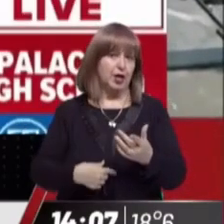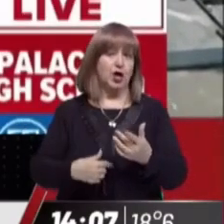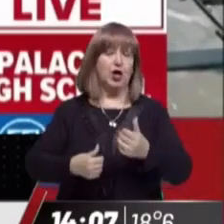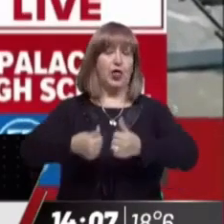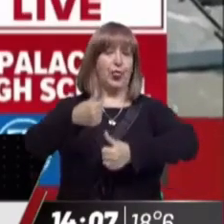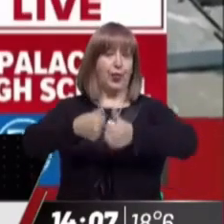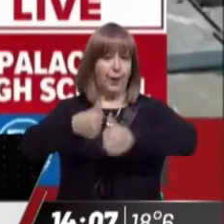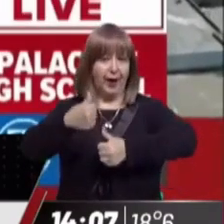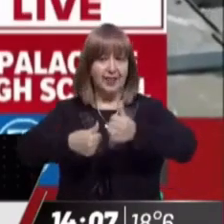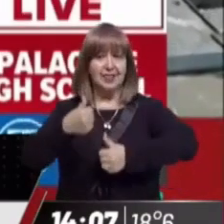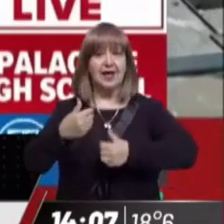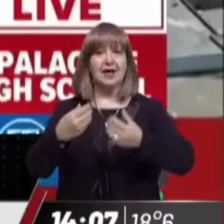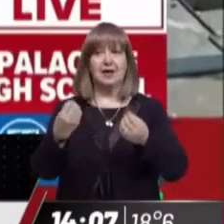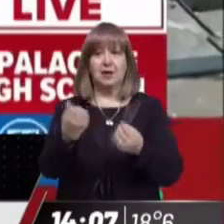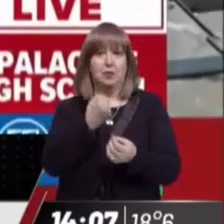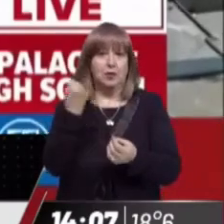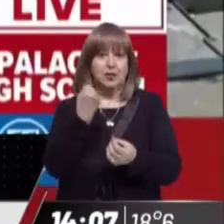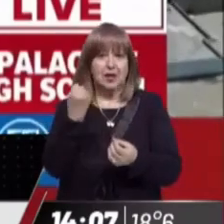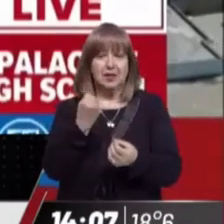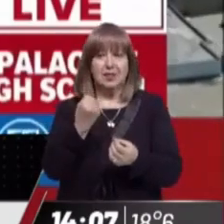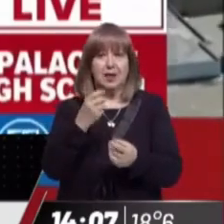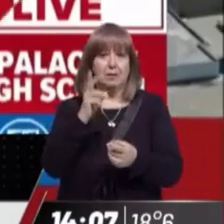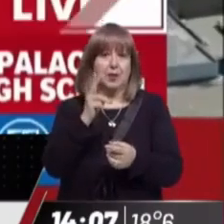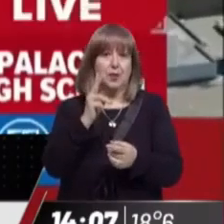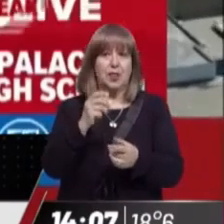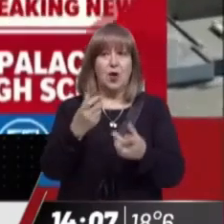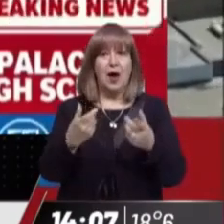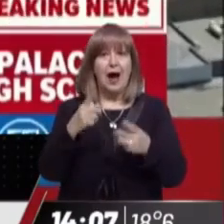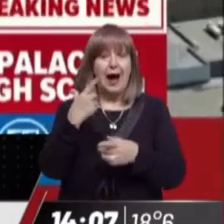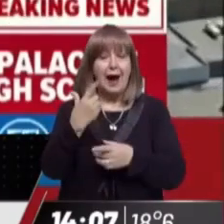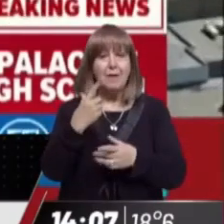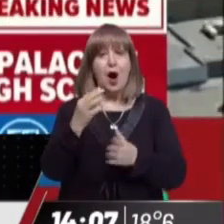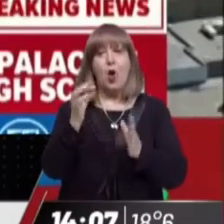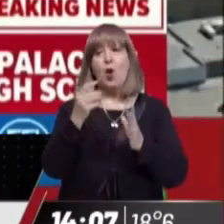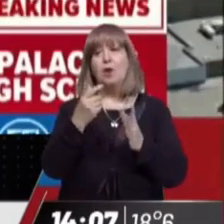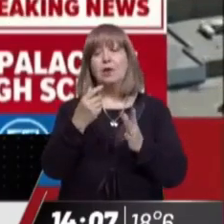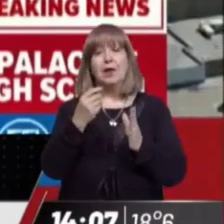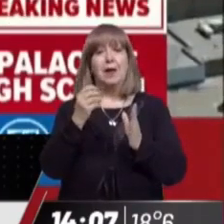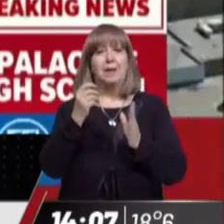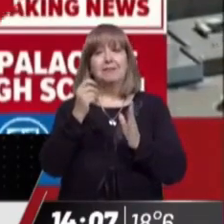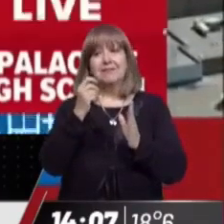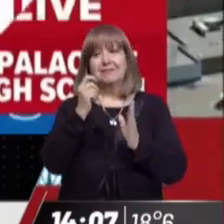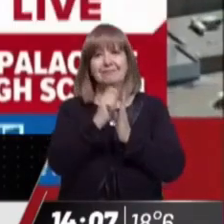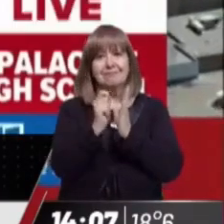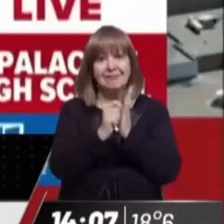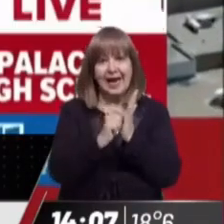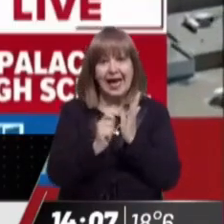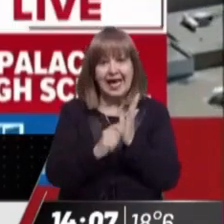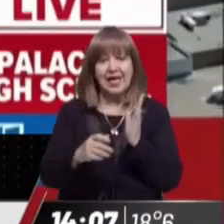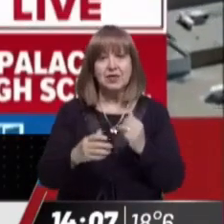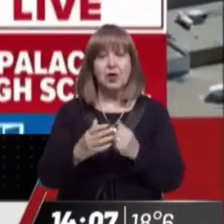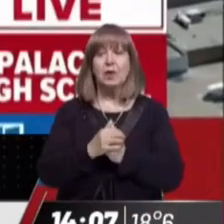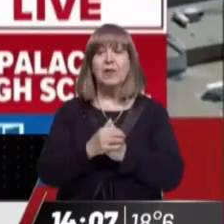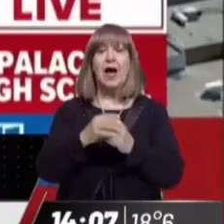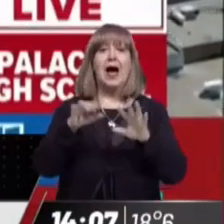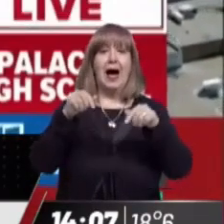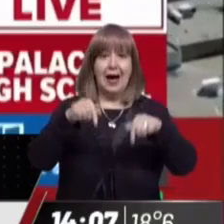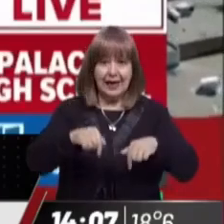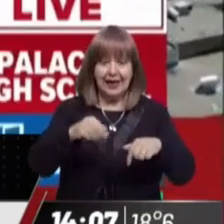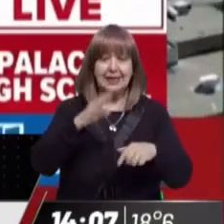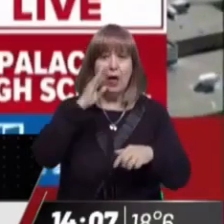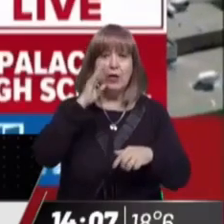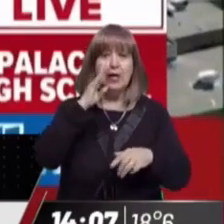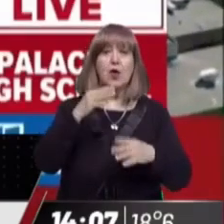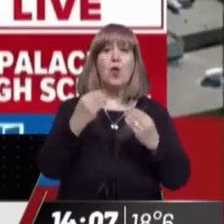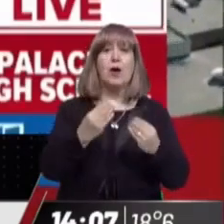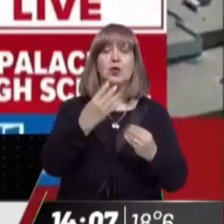correlato son estas situaciones no bueno imaginate que tenemos 400 millones de armas